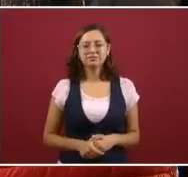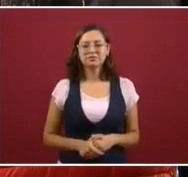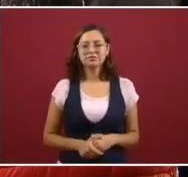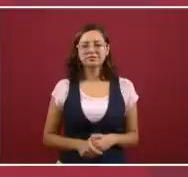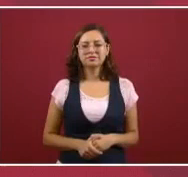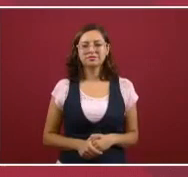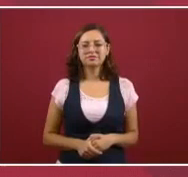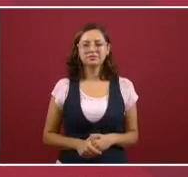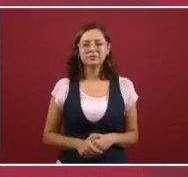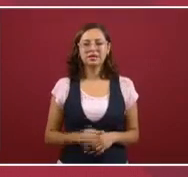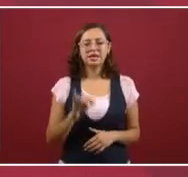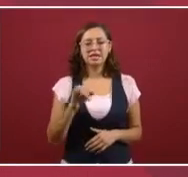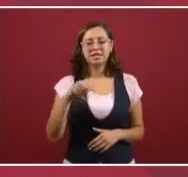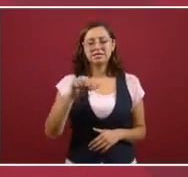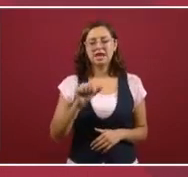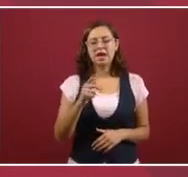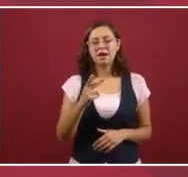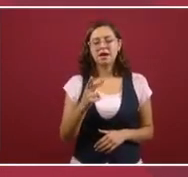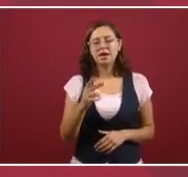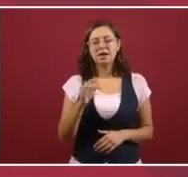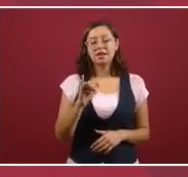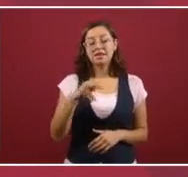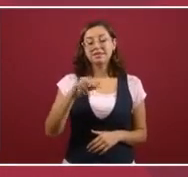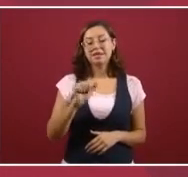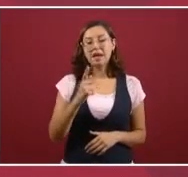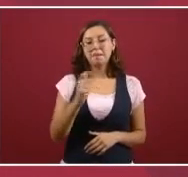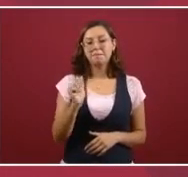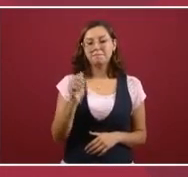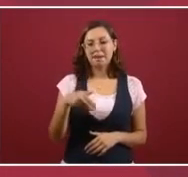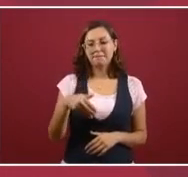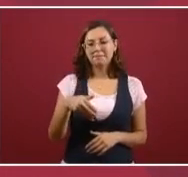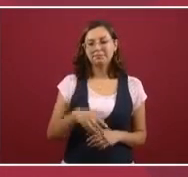Del INIPAN, INAPAN.